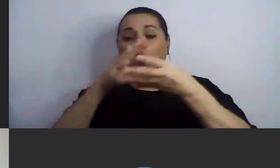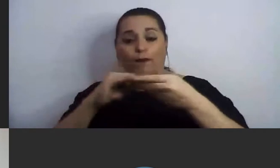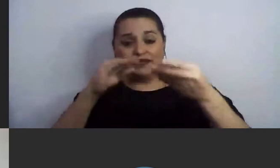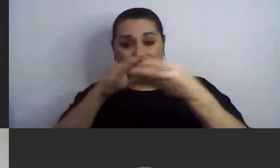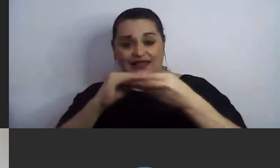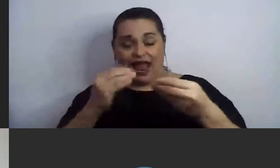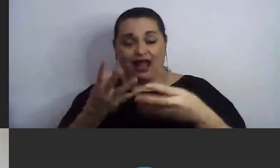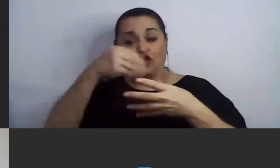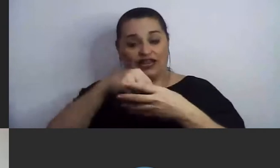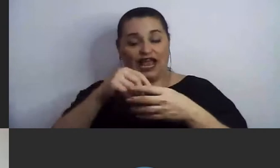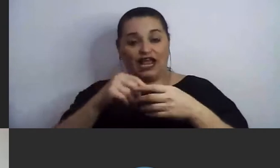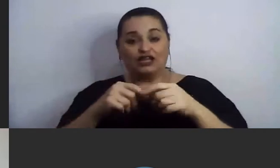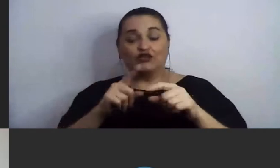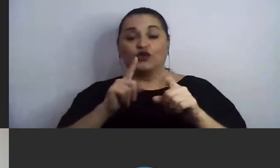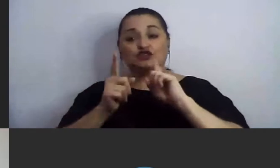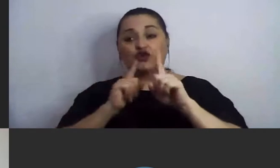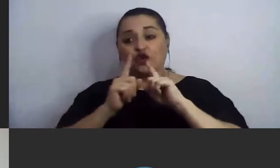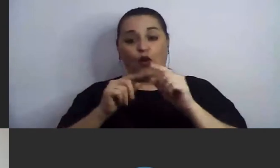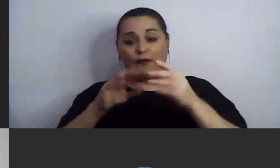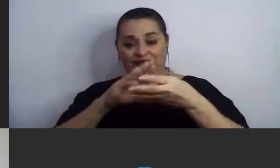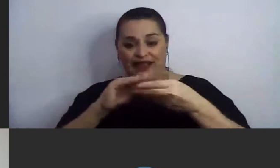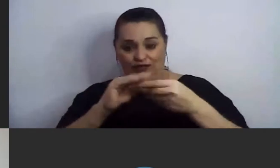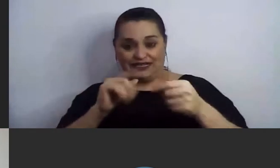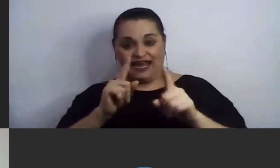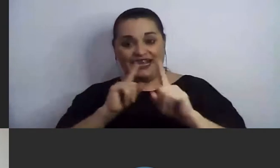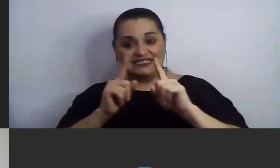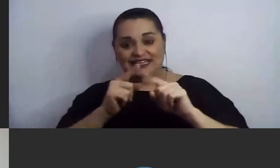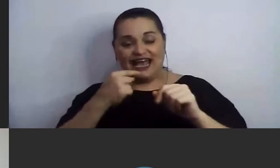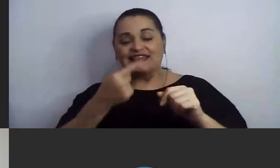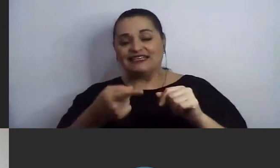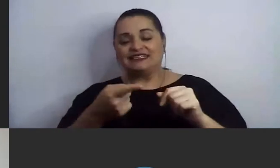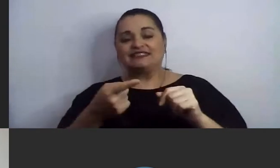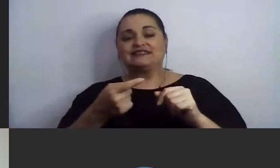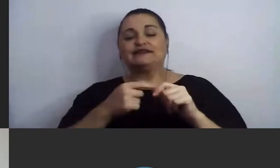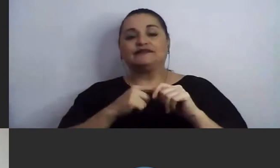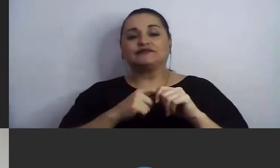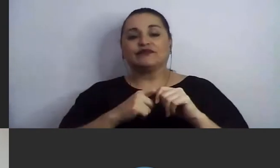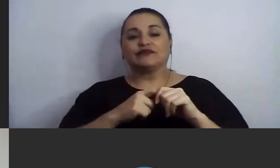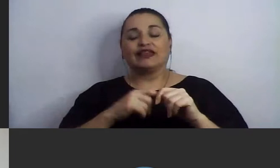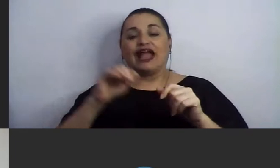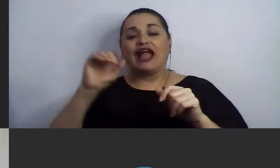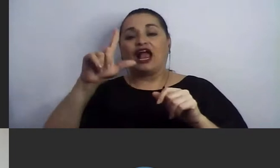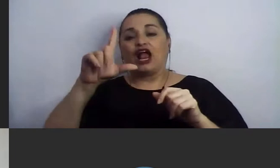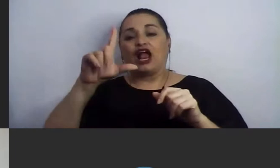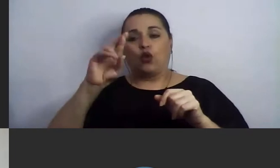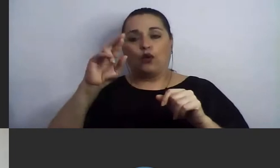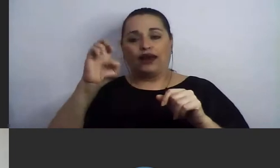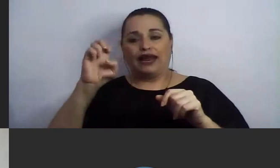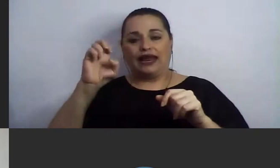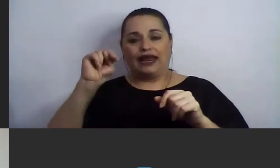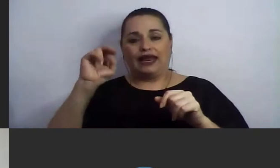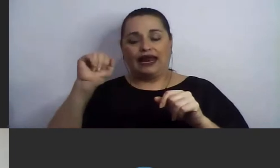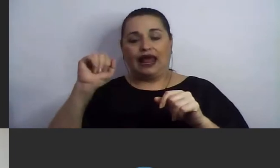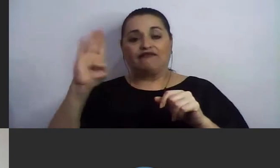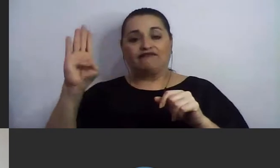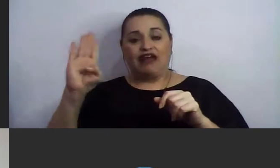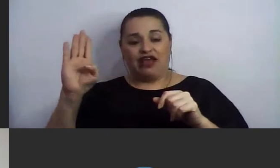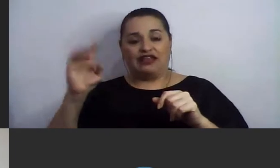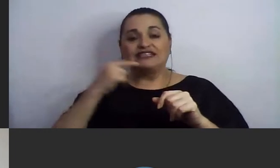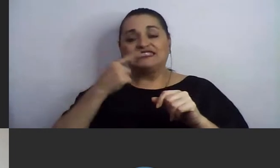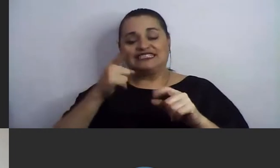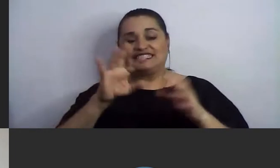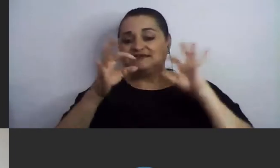de los que se están incorporando en el chat que nos hace doña Lorena Barrantes y está muy ligado con lo que